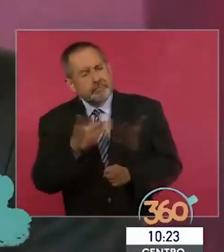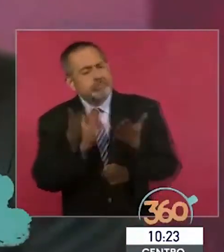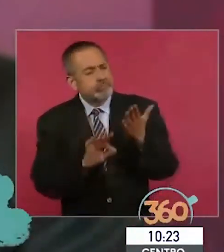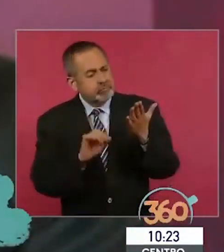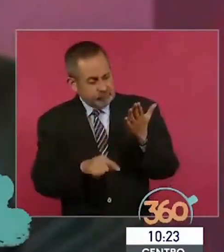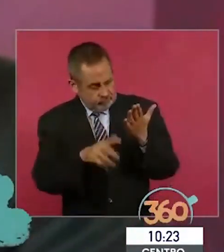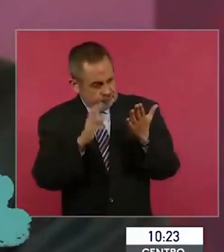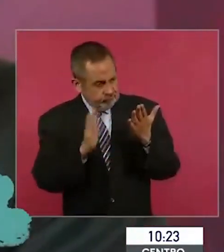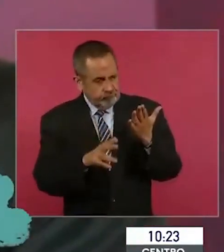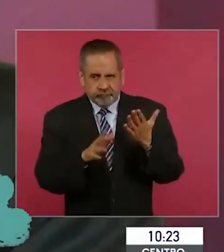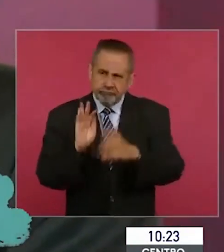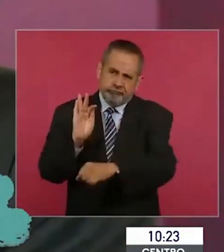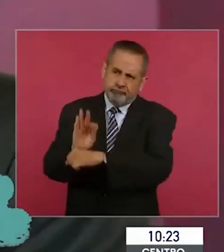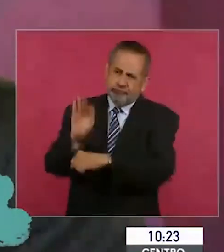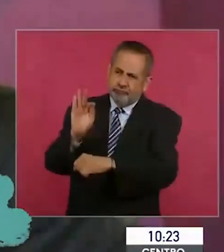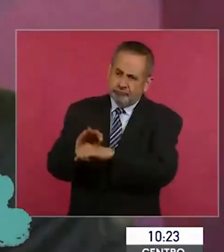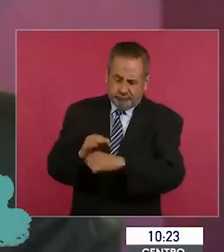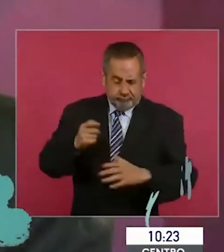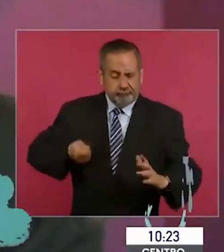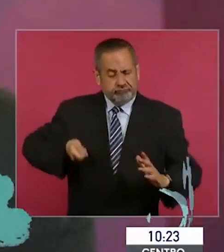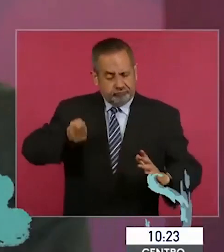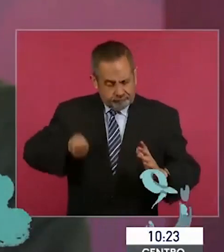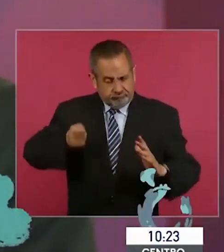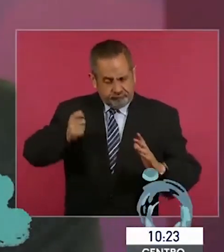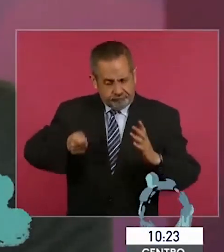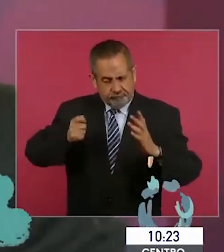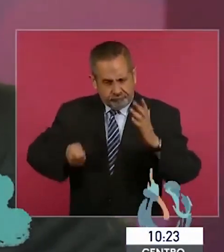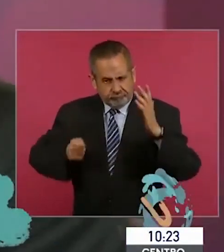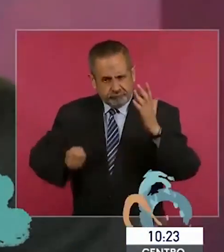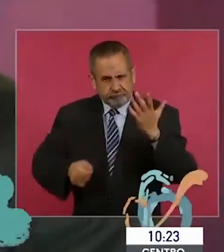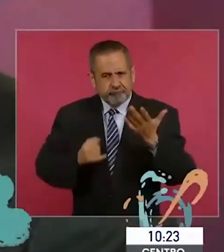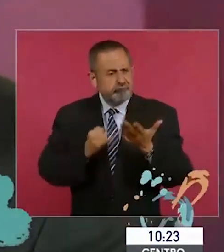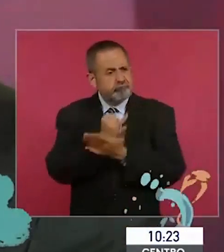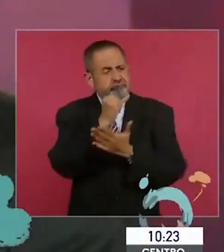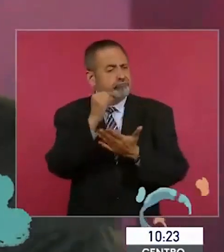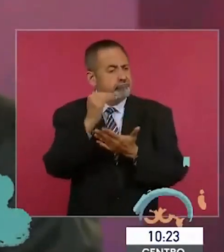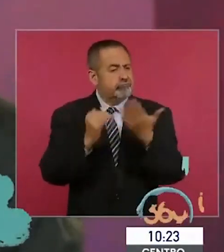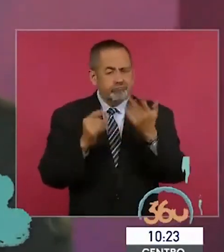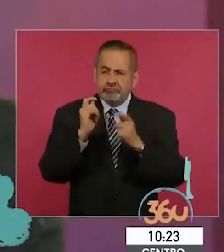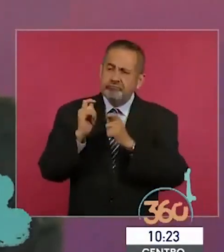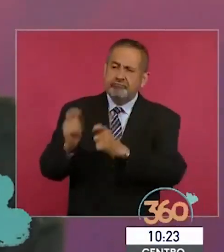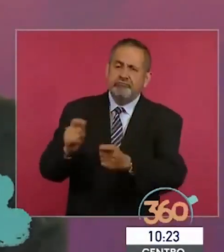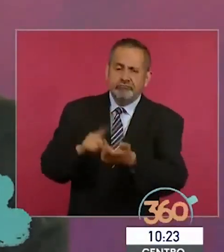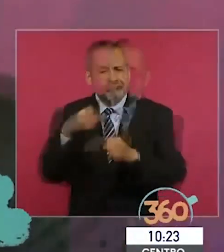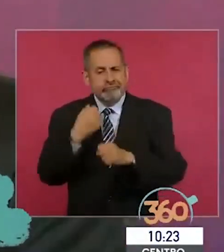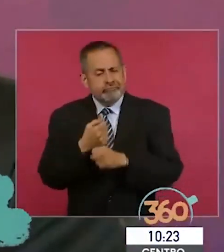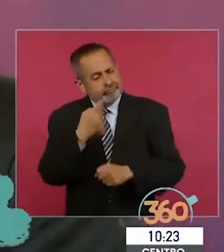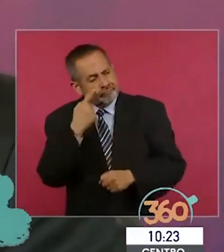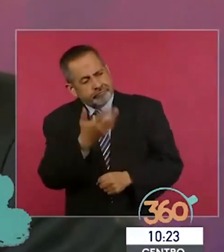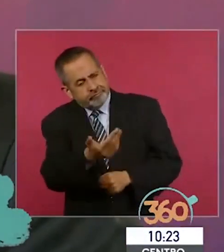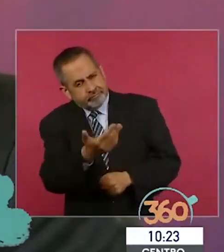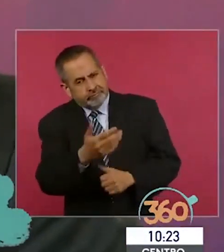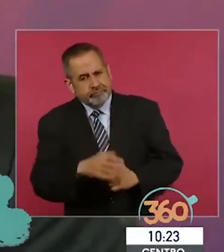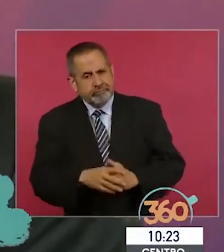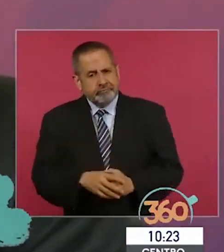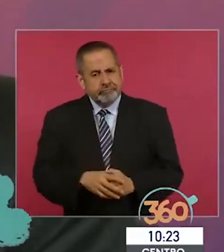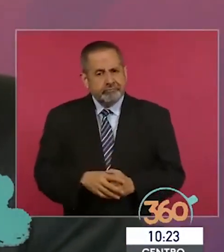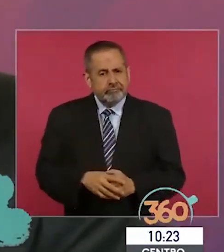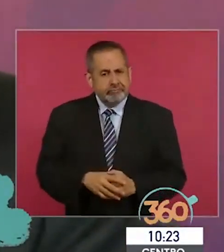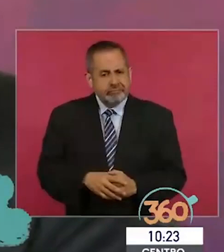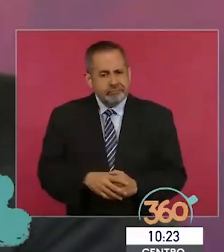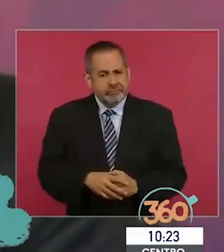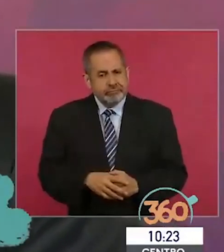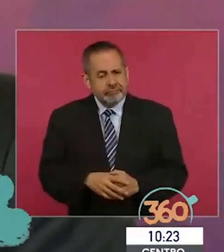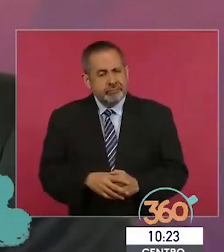acciones que hayan hecho En beneficio del pueblo en los últimos 10 años perdón